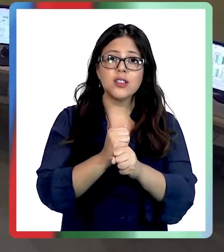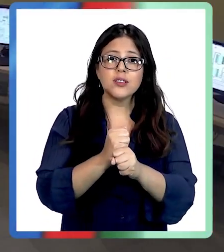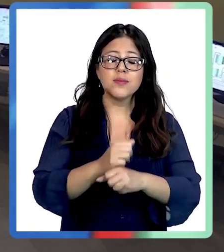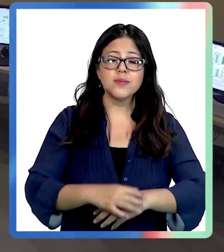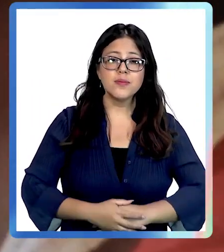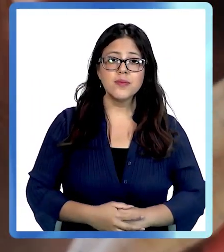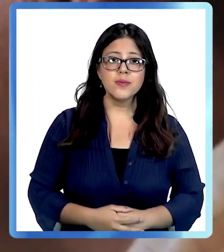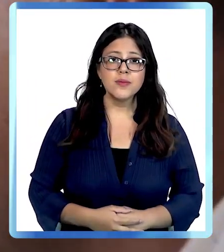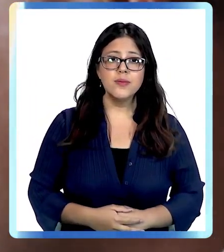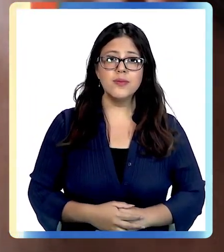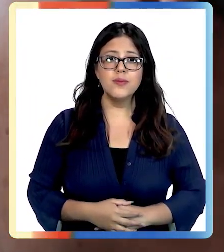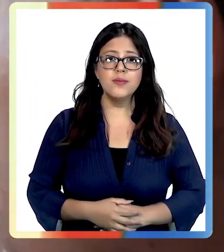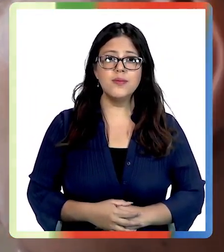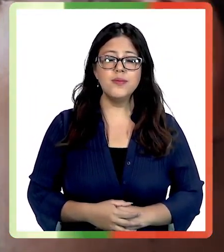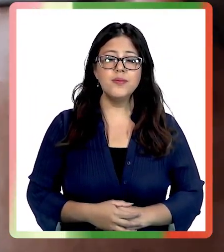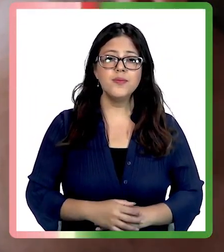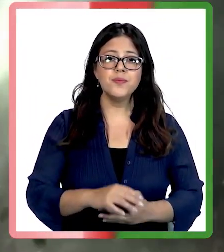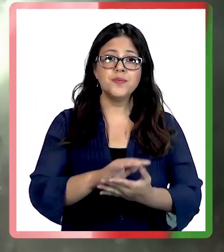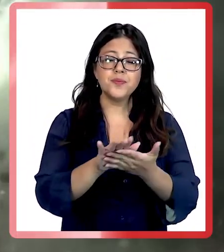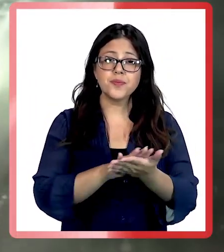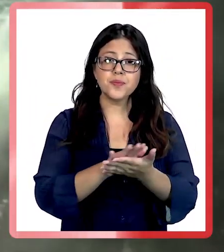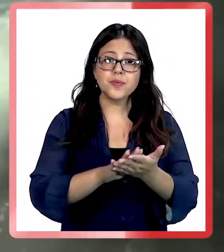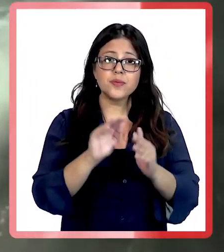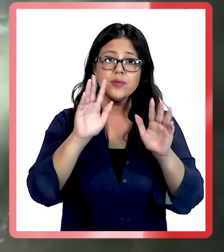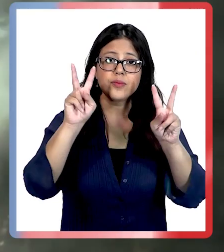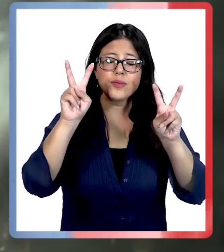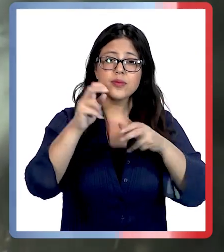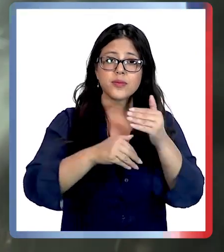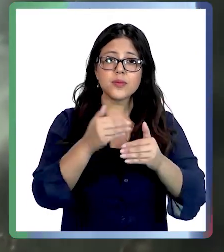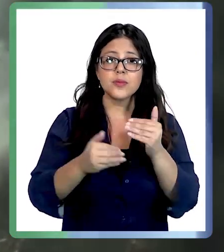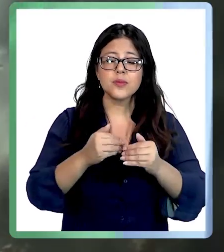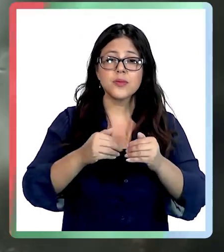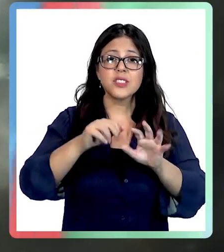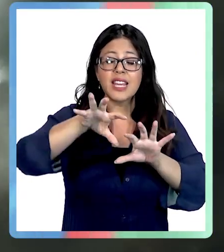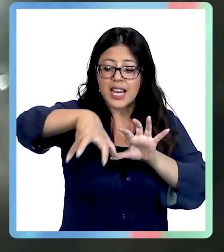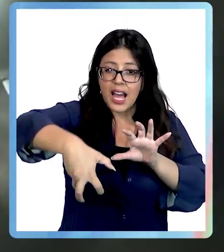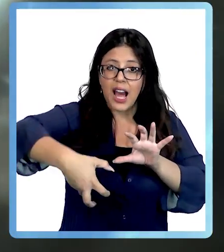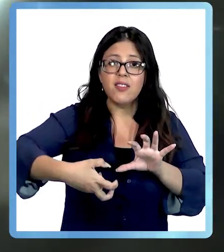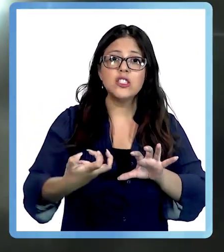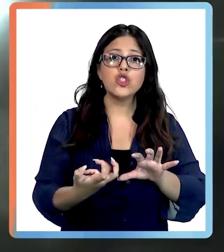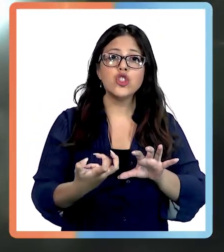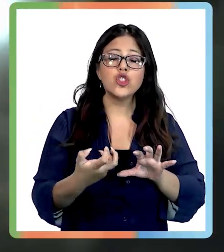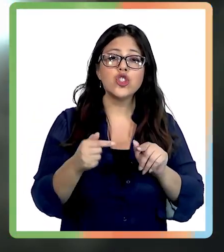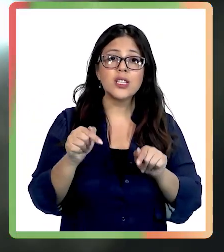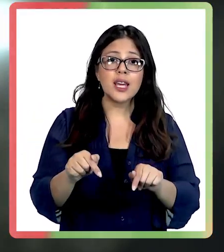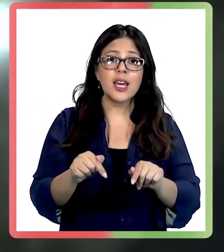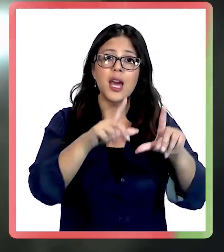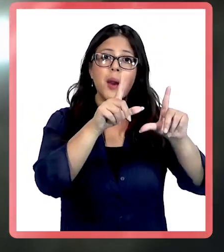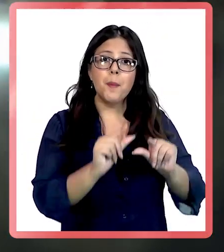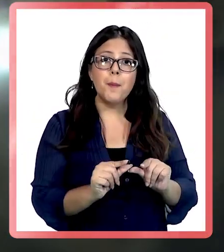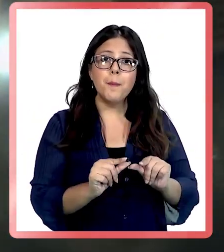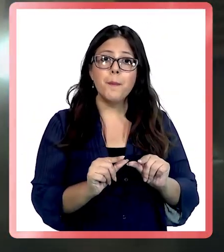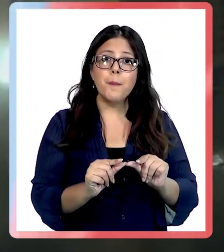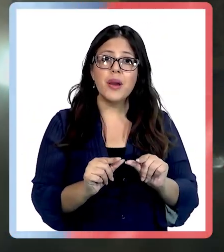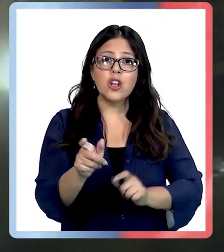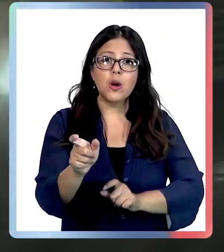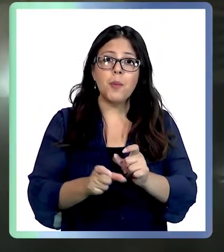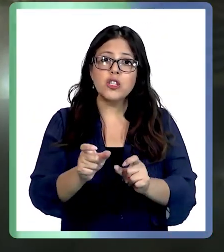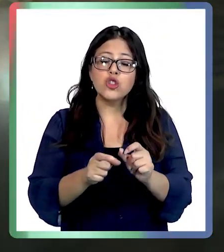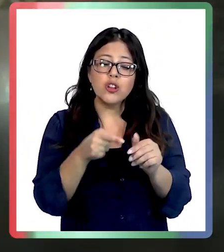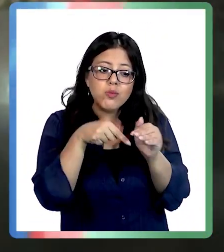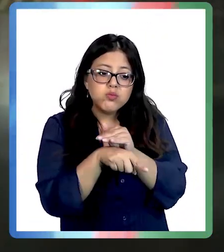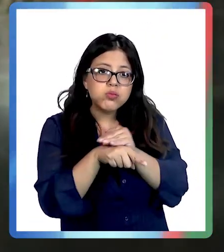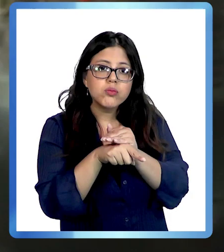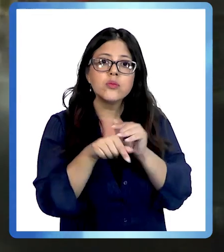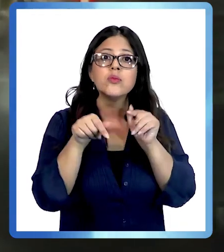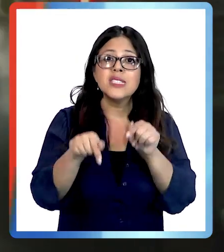proceso de excavación que haya mucha menor intervención humana eso de inmediato reduce los accidentes y los